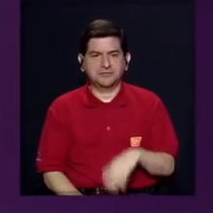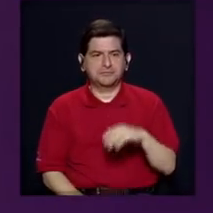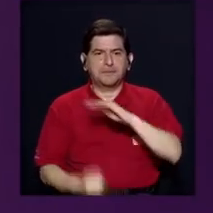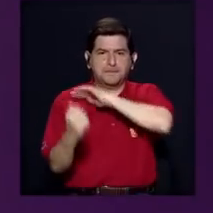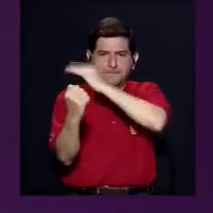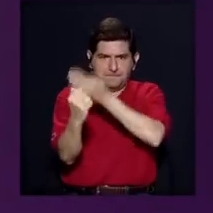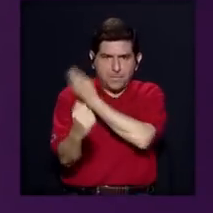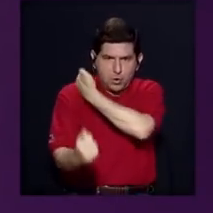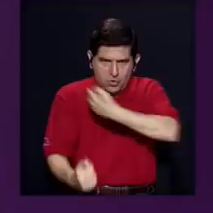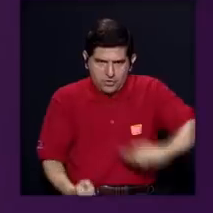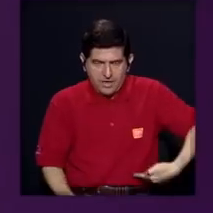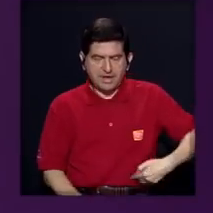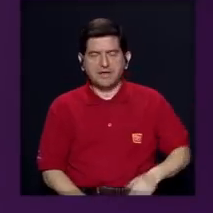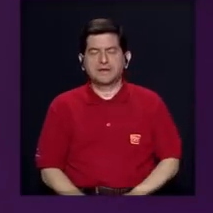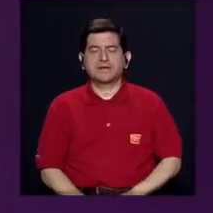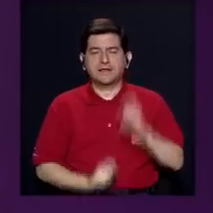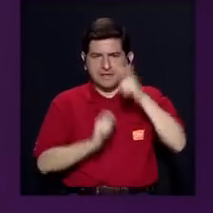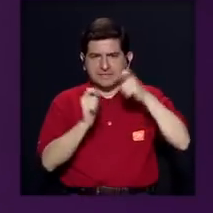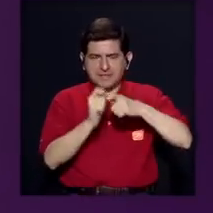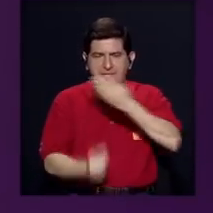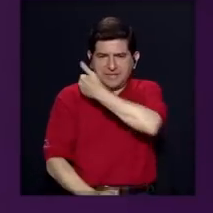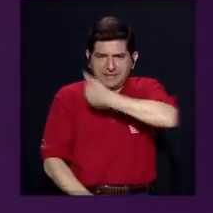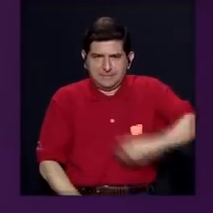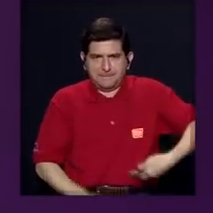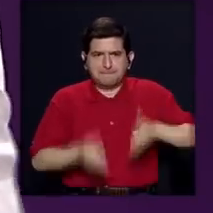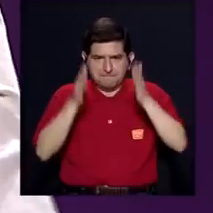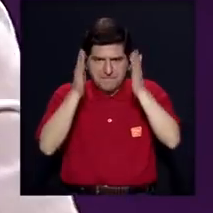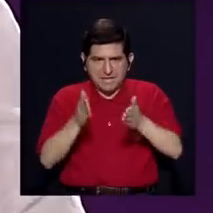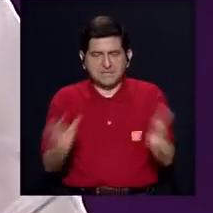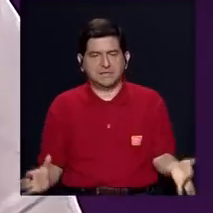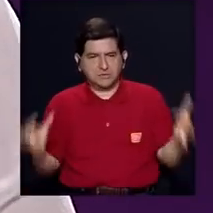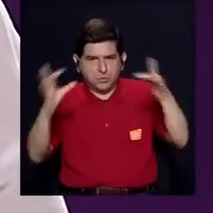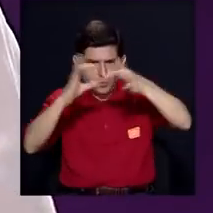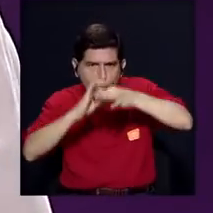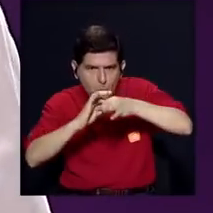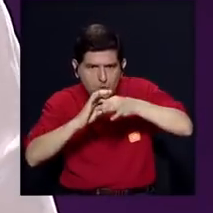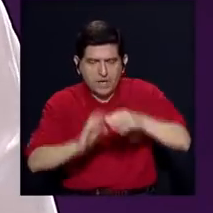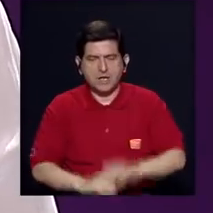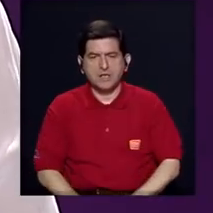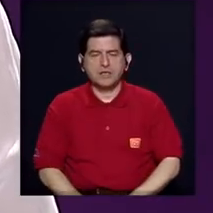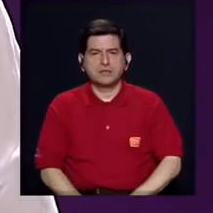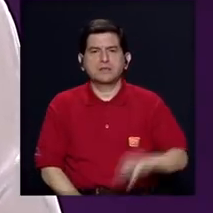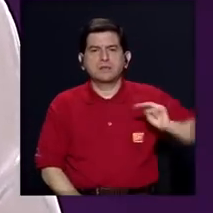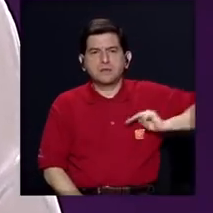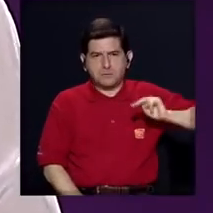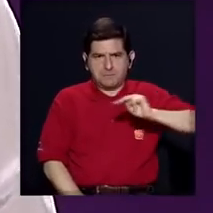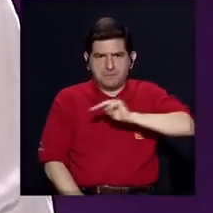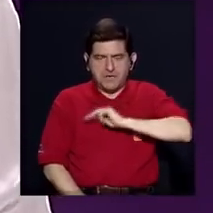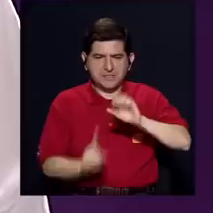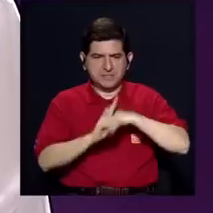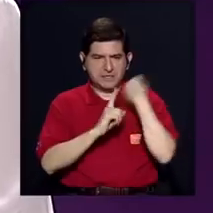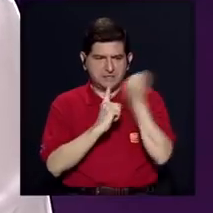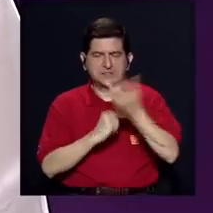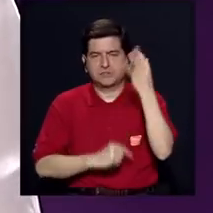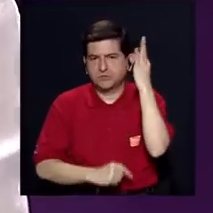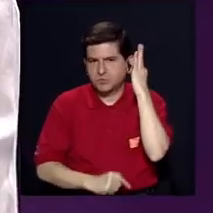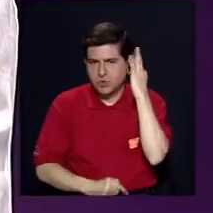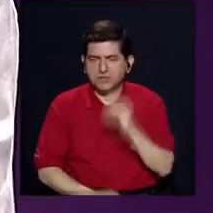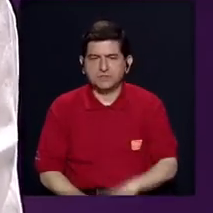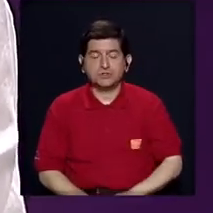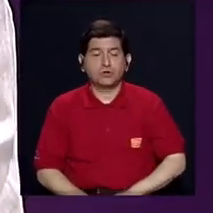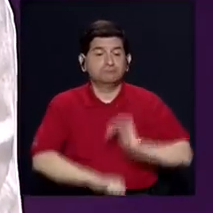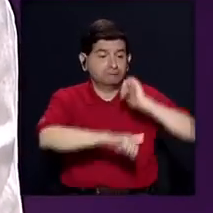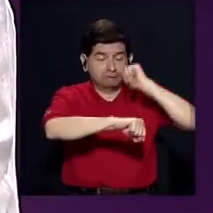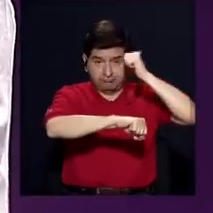poder ejecutivo el señor presidente la república junto con el ministerio de la condición de la mujer